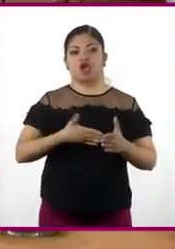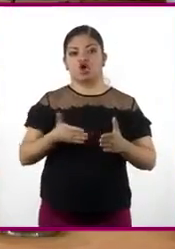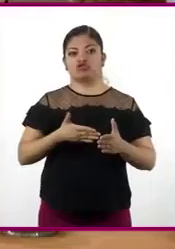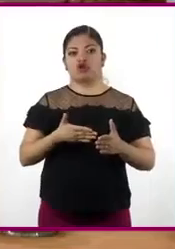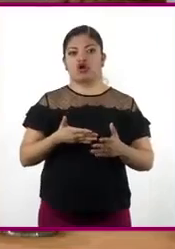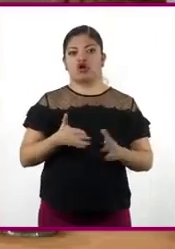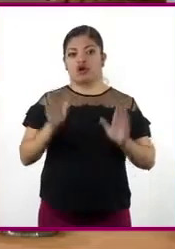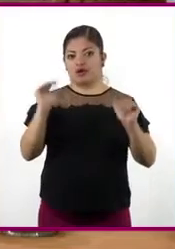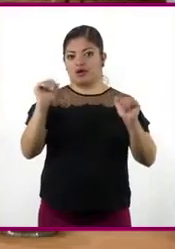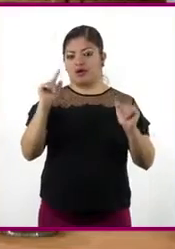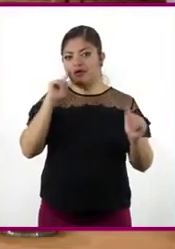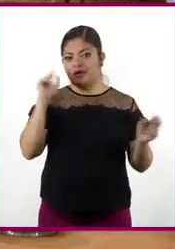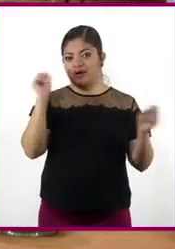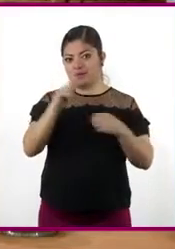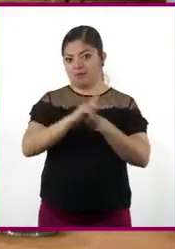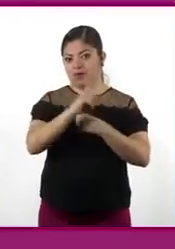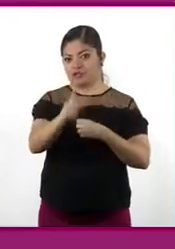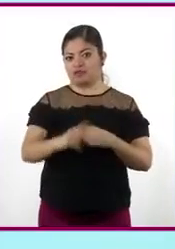la próxima!